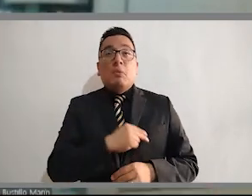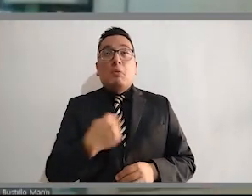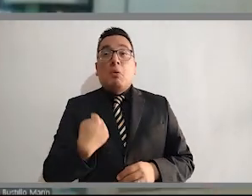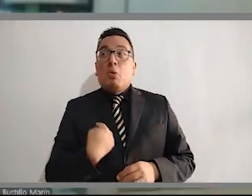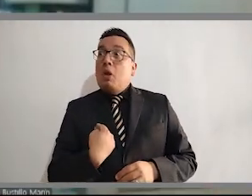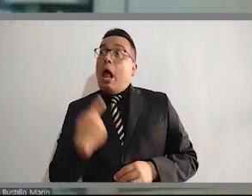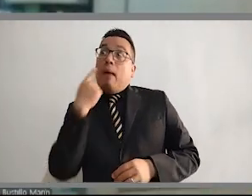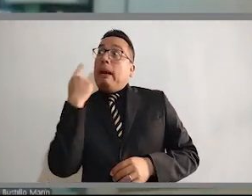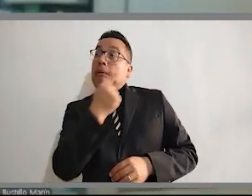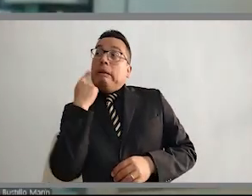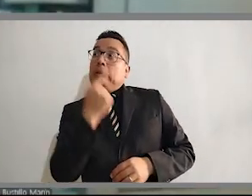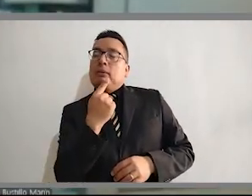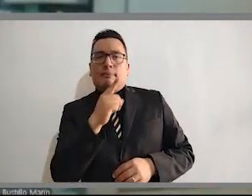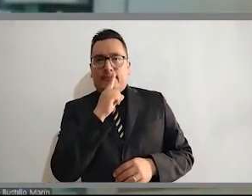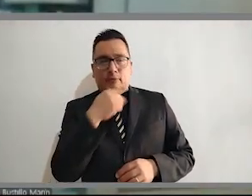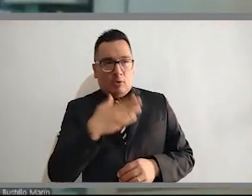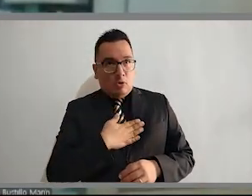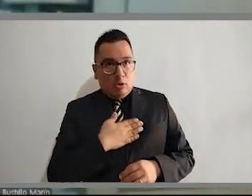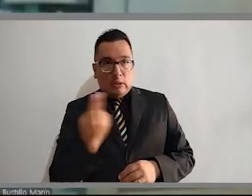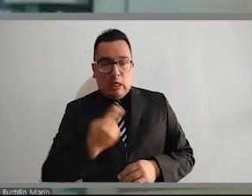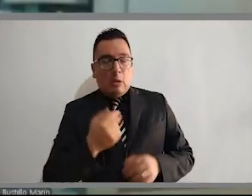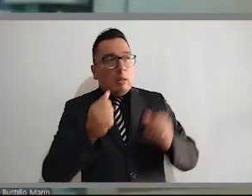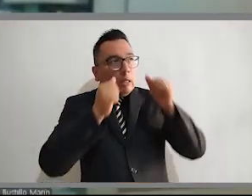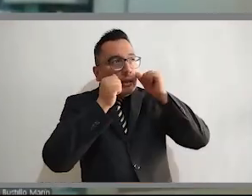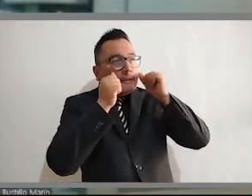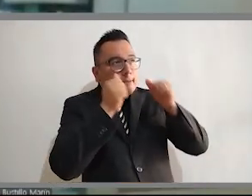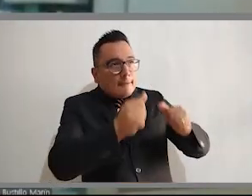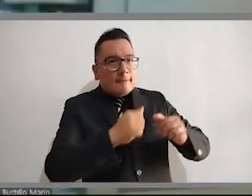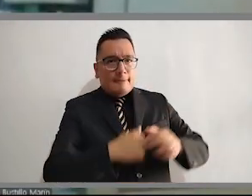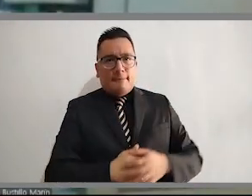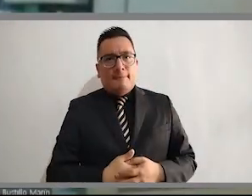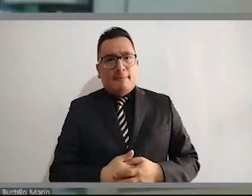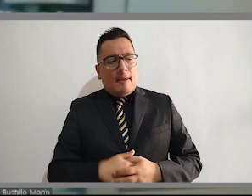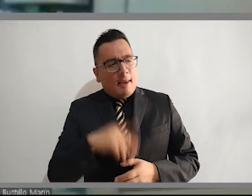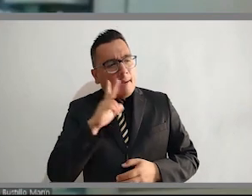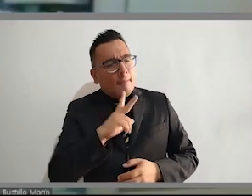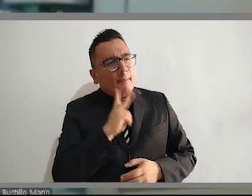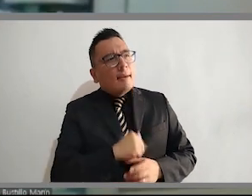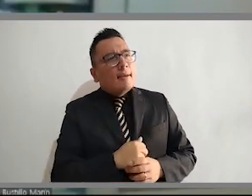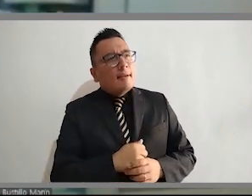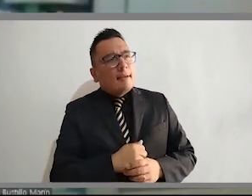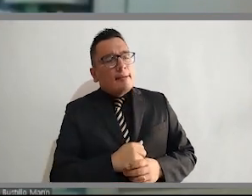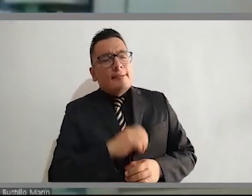eso lo digo previamente y ahora también.